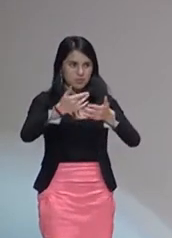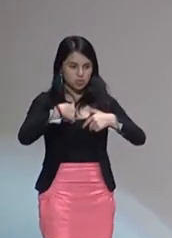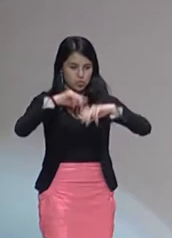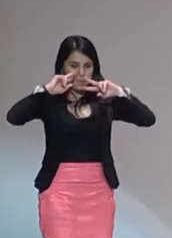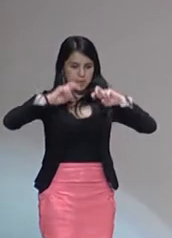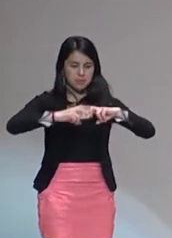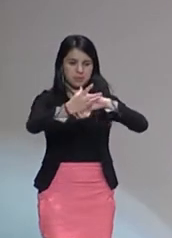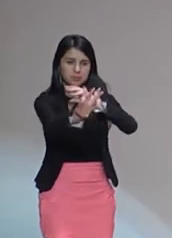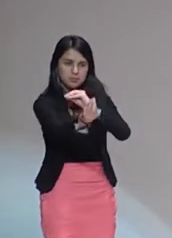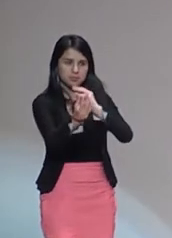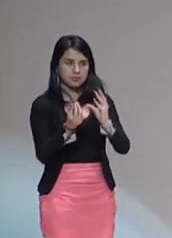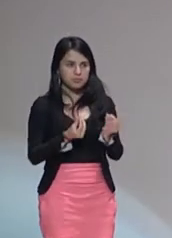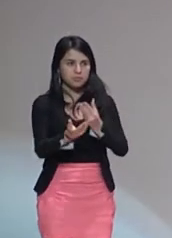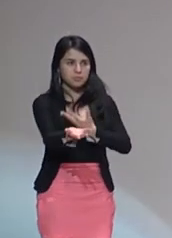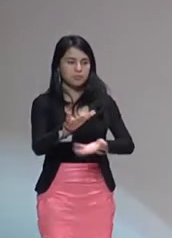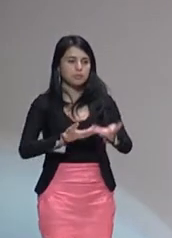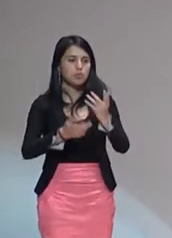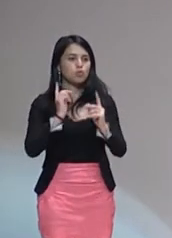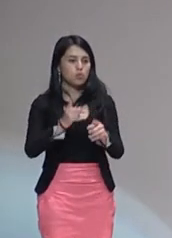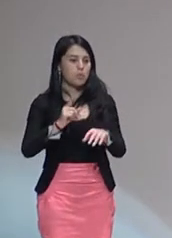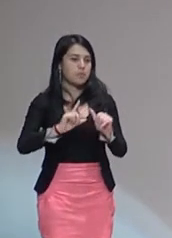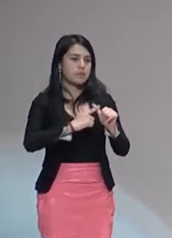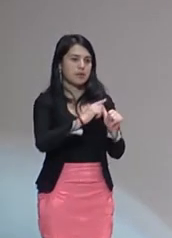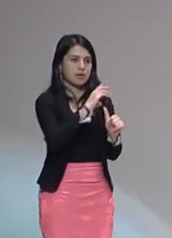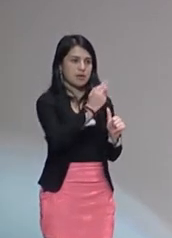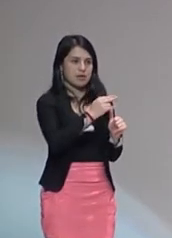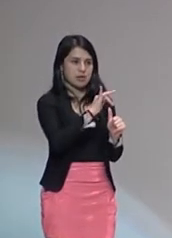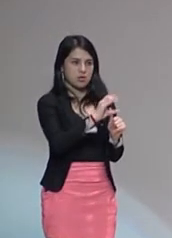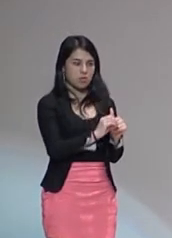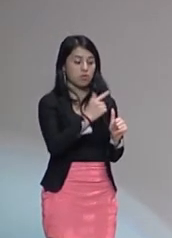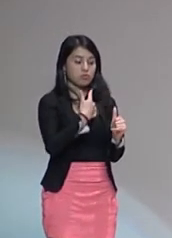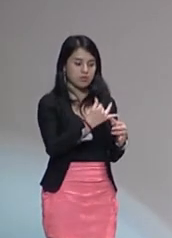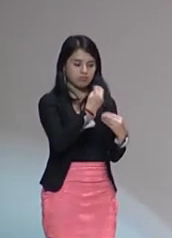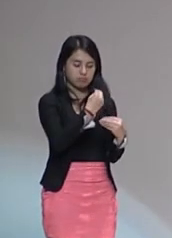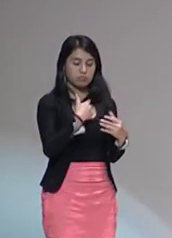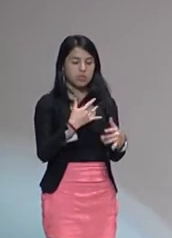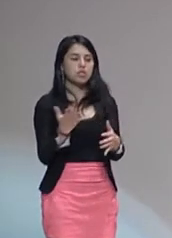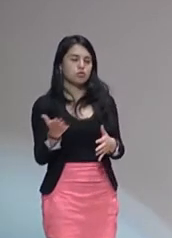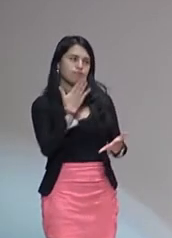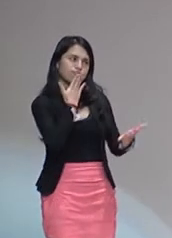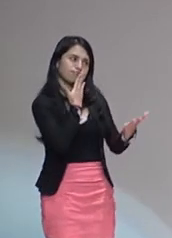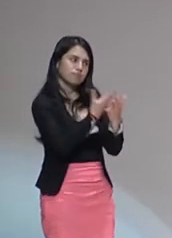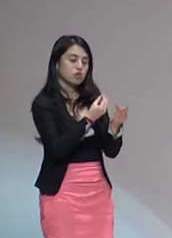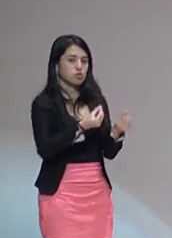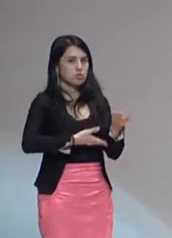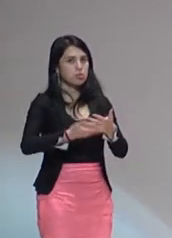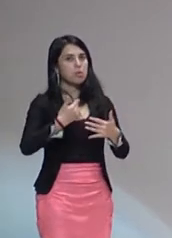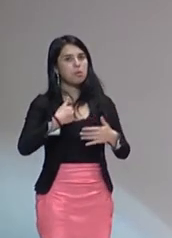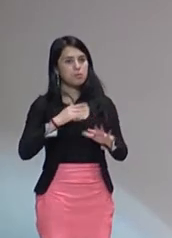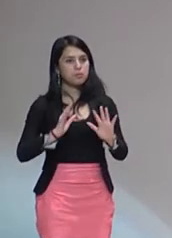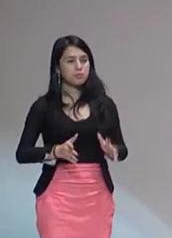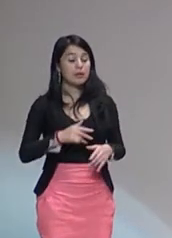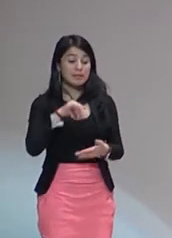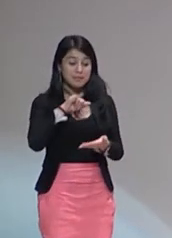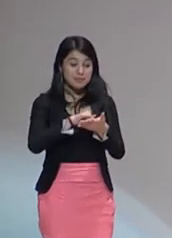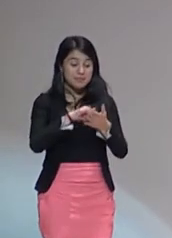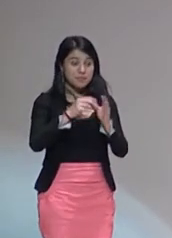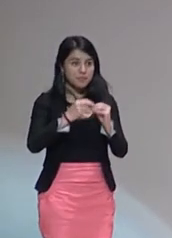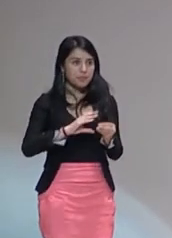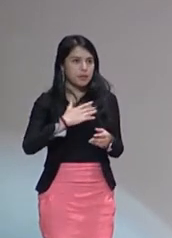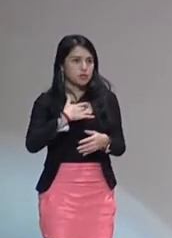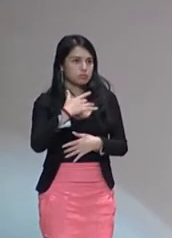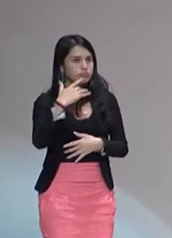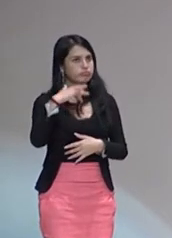como grupo, lo gané con el grupo GIO y hoy me da las gracias y intercambiamos. Entonces de esa manera siento de